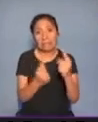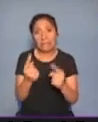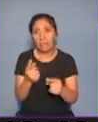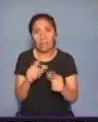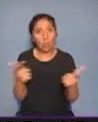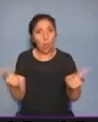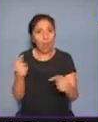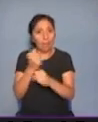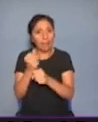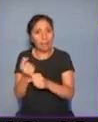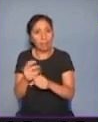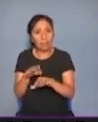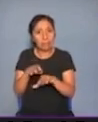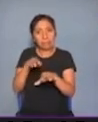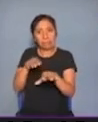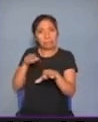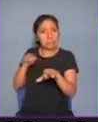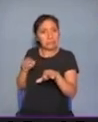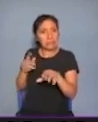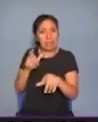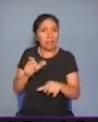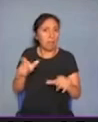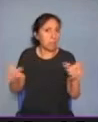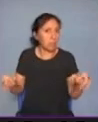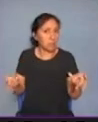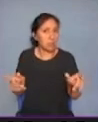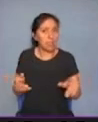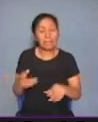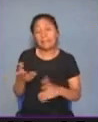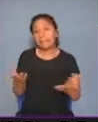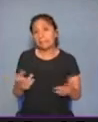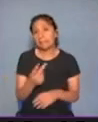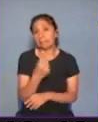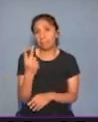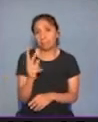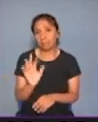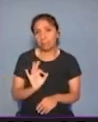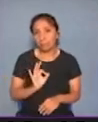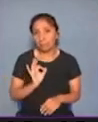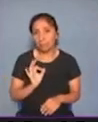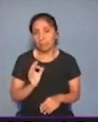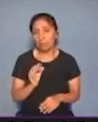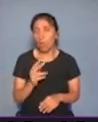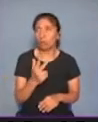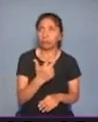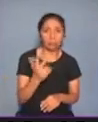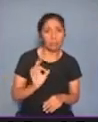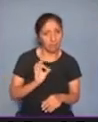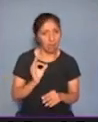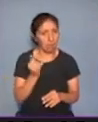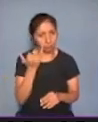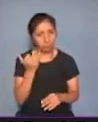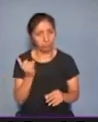es un retroceso importante entonces fueron 2s años 3 años ya